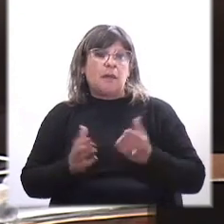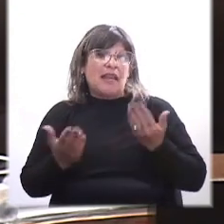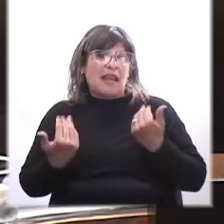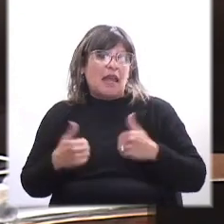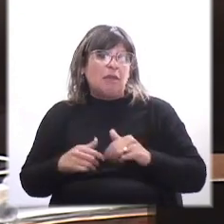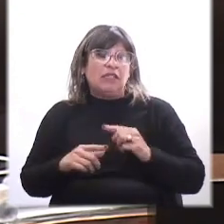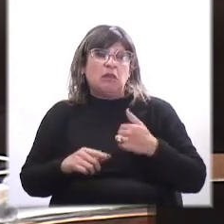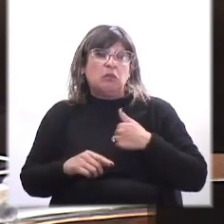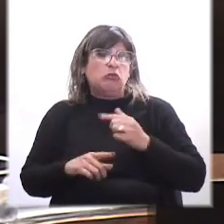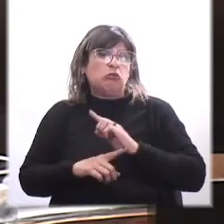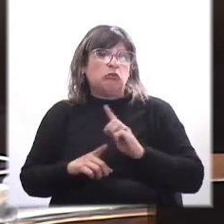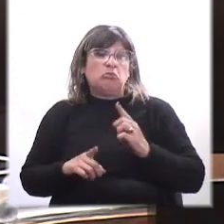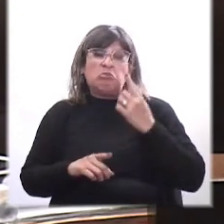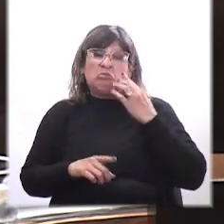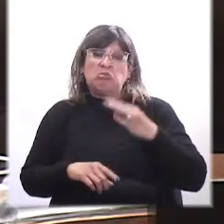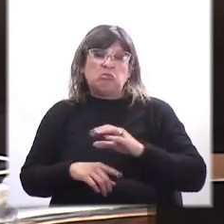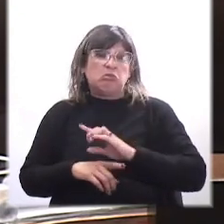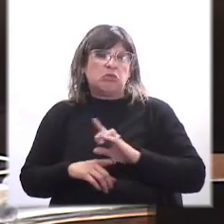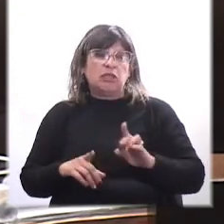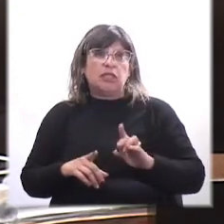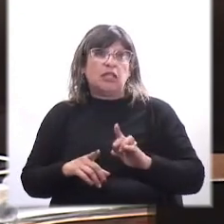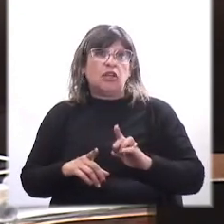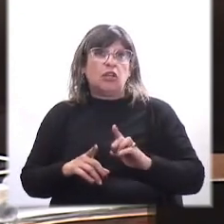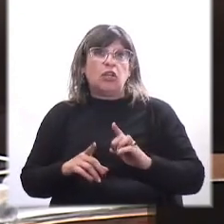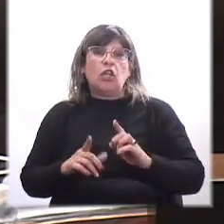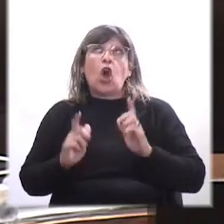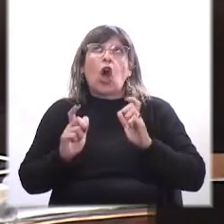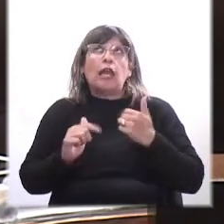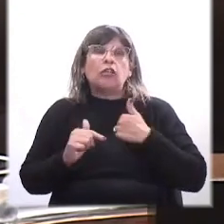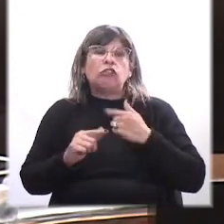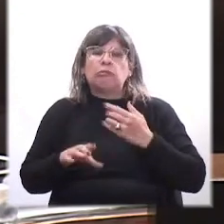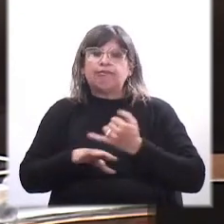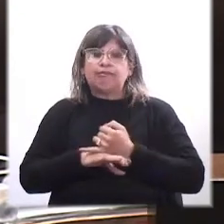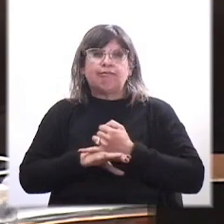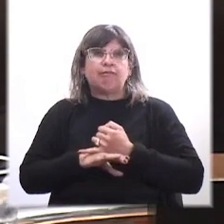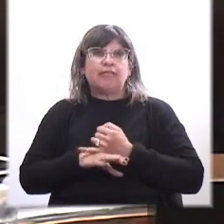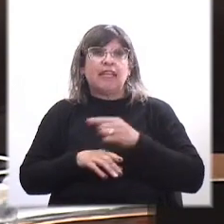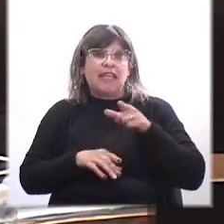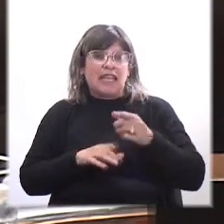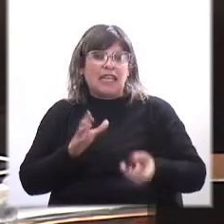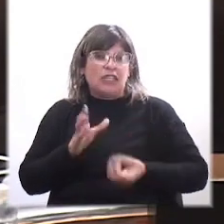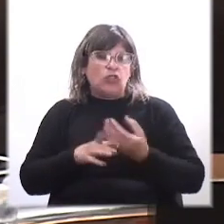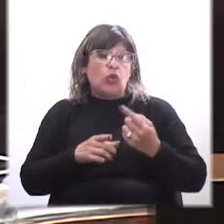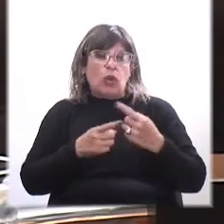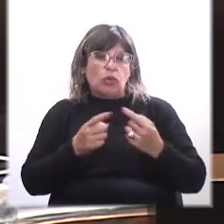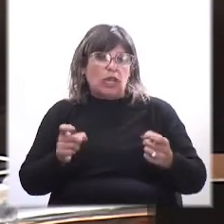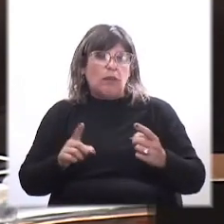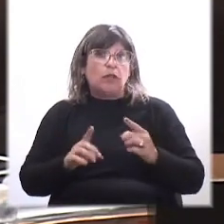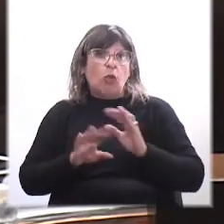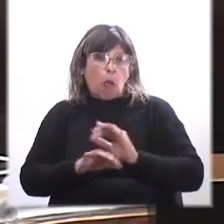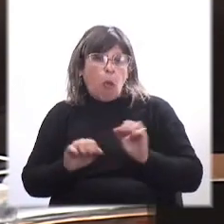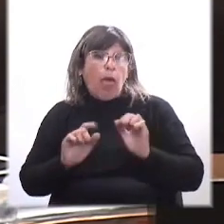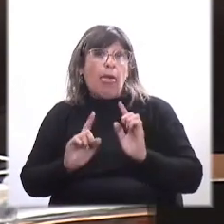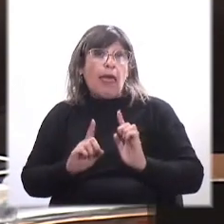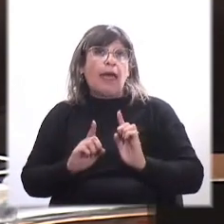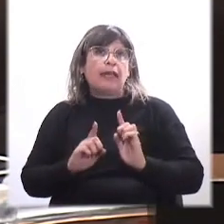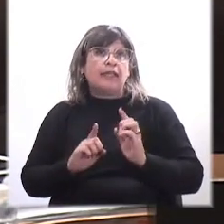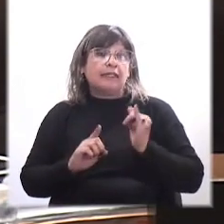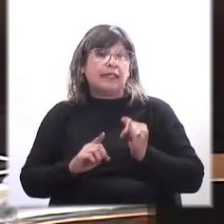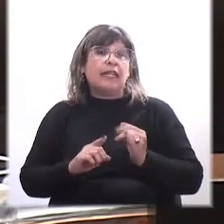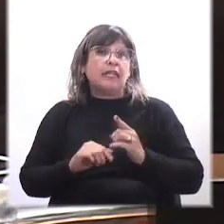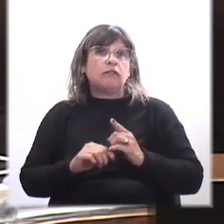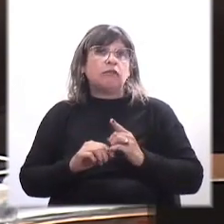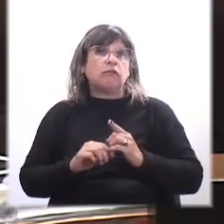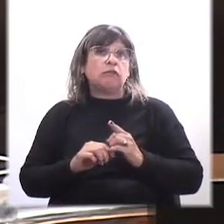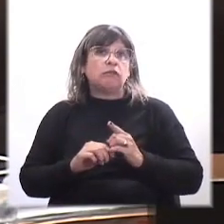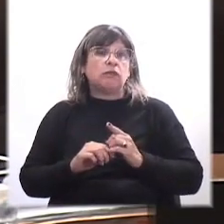Lamentablemente yo no creo, señor presidente, y ojalá me equivoque, que esos nuevos elementos puedan tener un